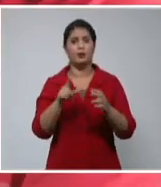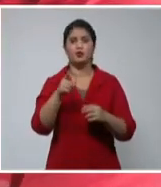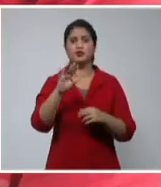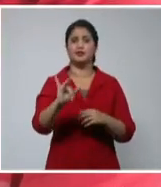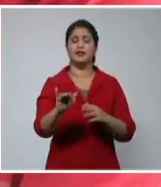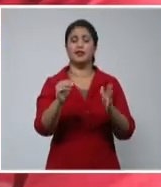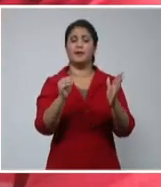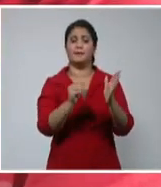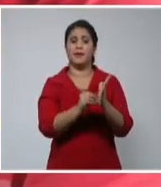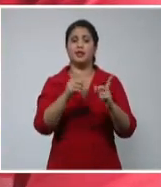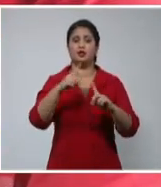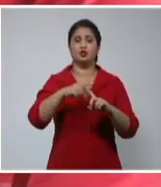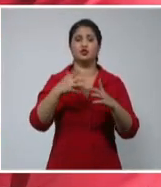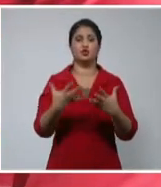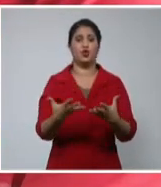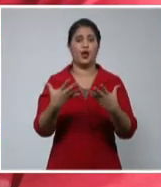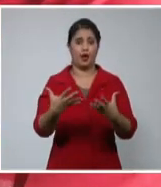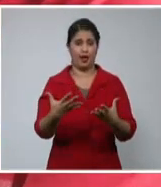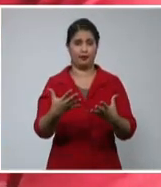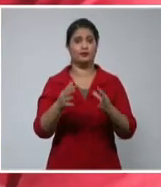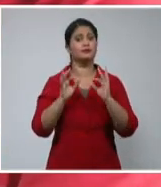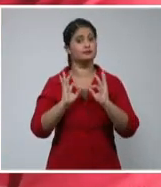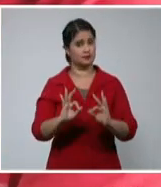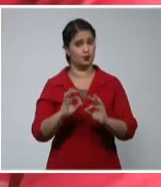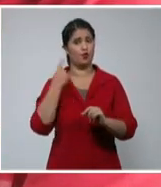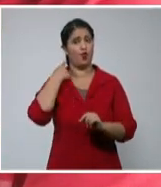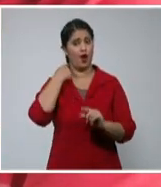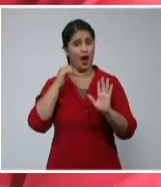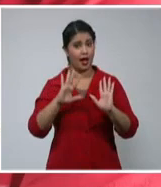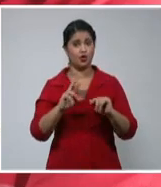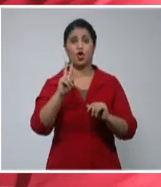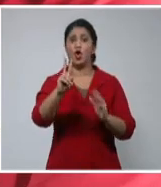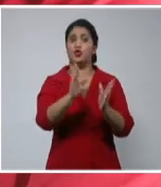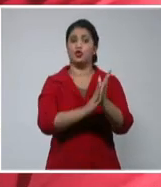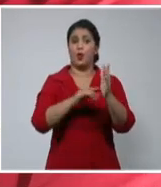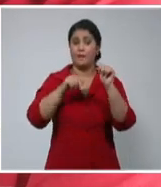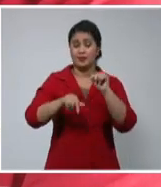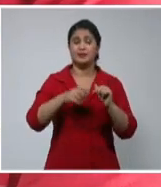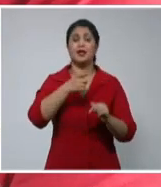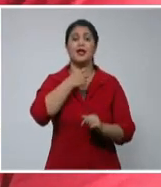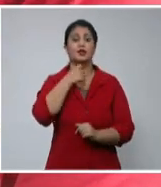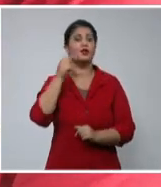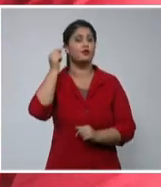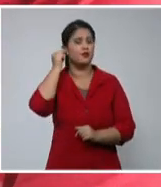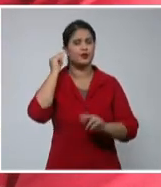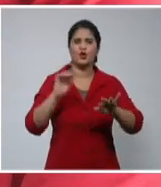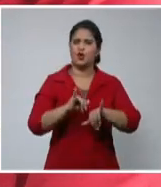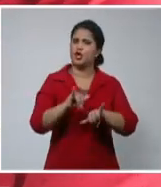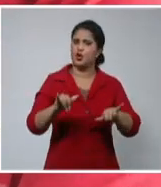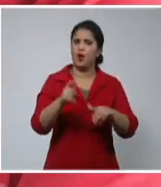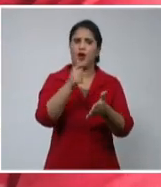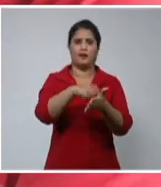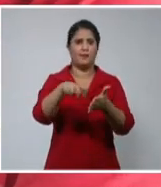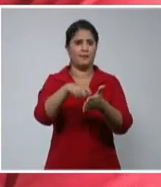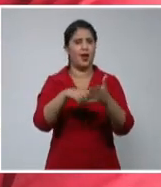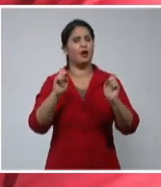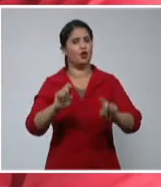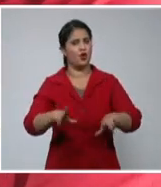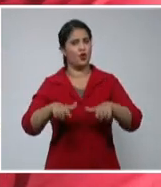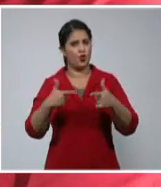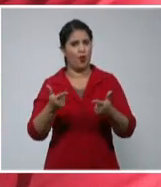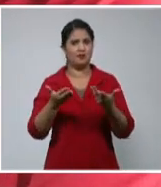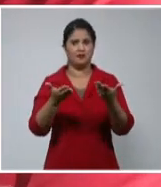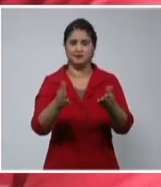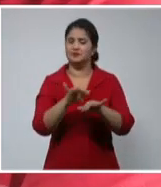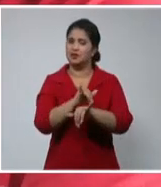el plan 2020 y en los dos primeros meses de este año, el 7 de febrero, también estamos cumpliendo el plan. Además de eso, también la